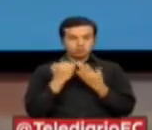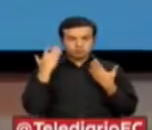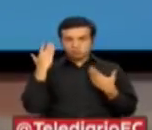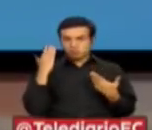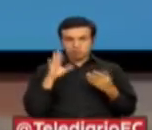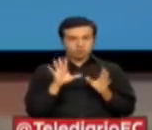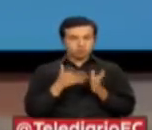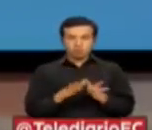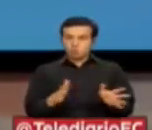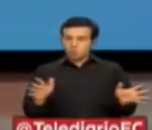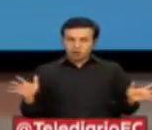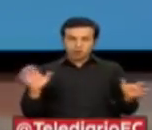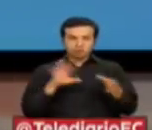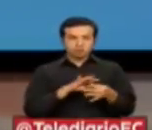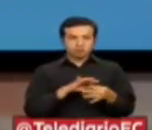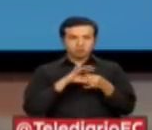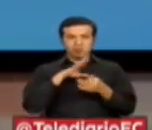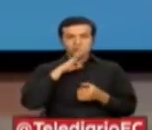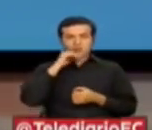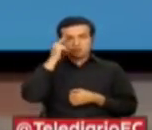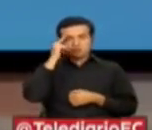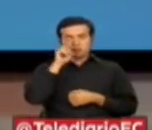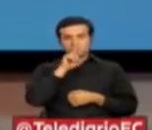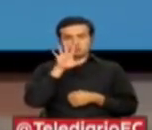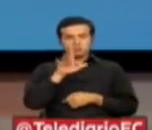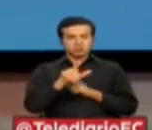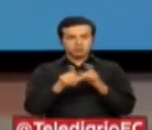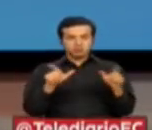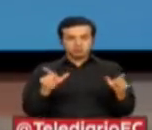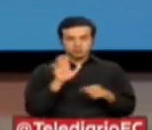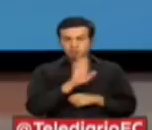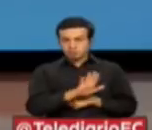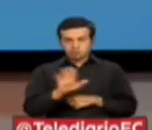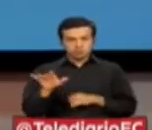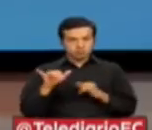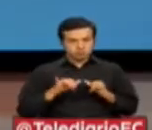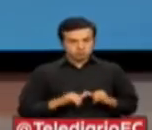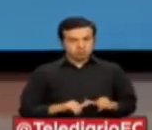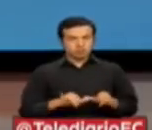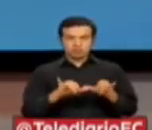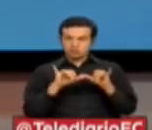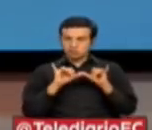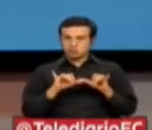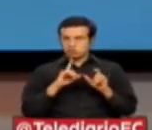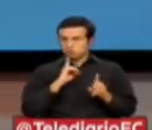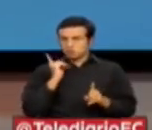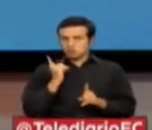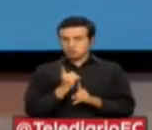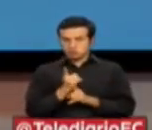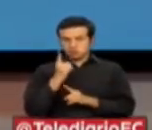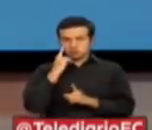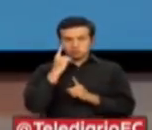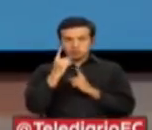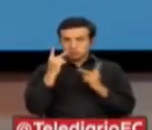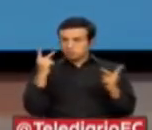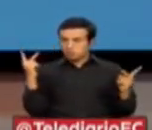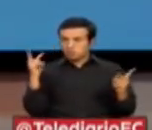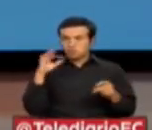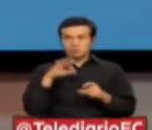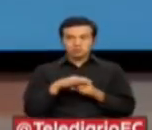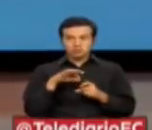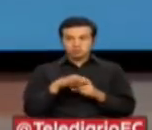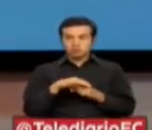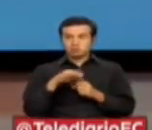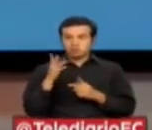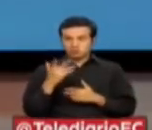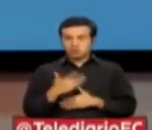política, afín al correísmo. Ese 25% se ha mantenido como una constante y fue evidenciado también en la votación de la